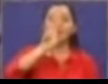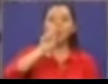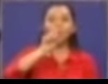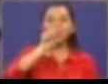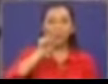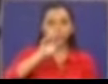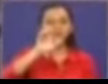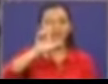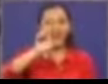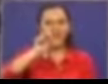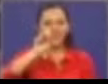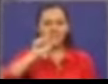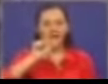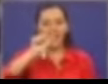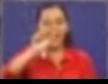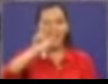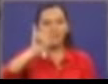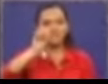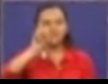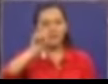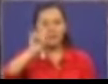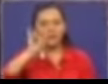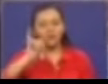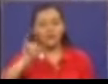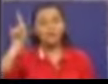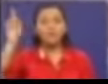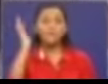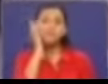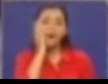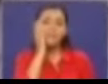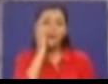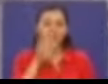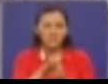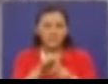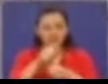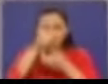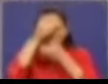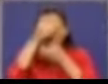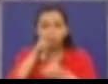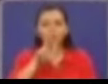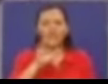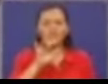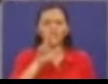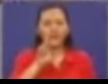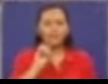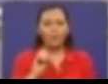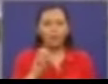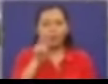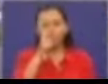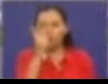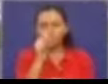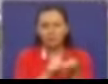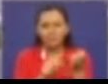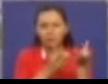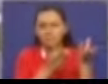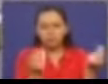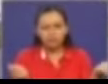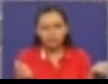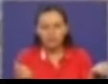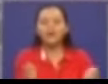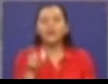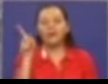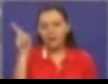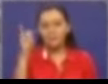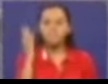compañeros. Prohibido olvidar ese pasado tan oscuro, tan triste. Y esa gente que torturaba,